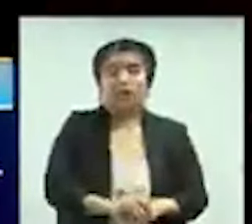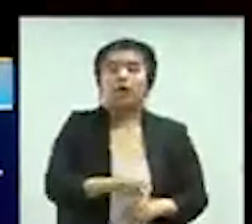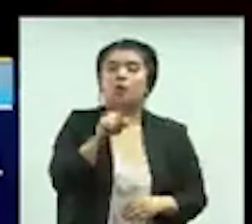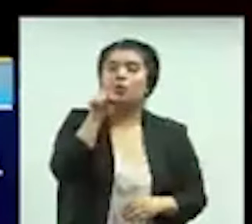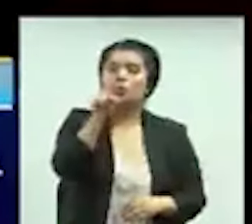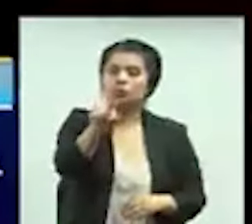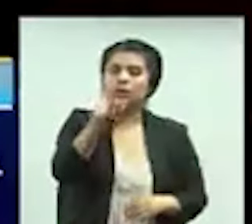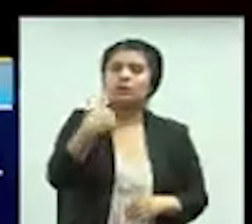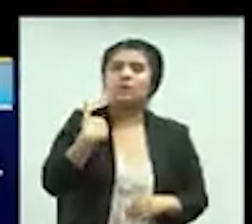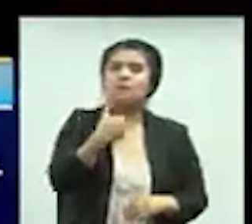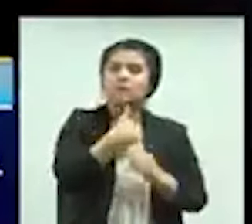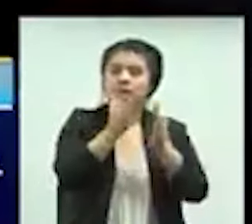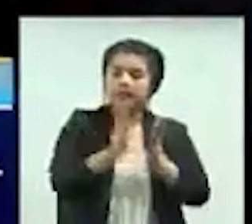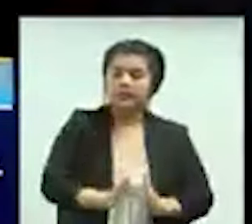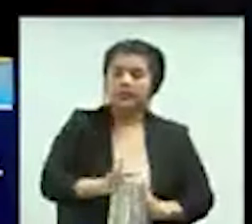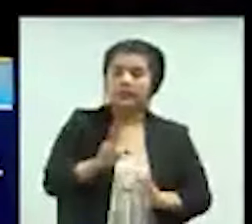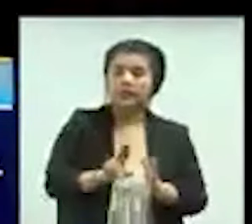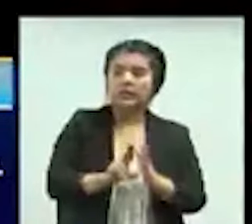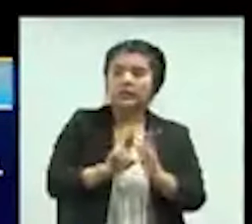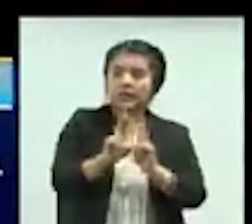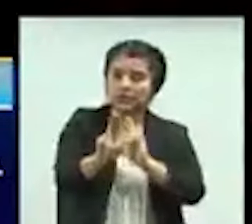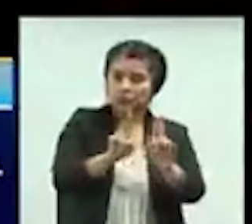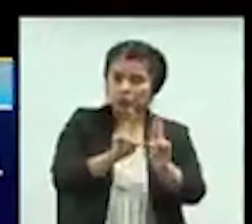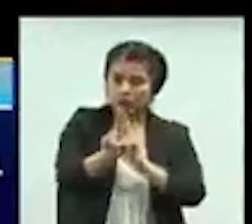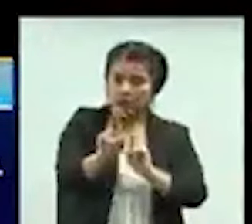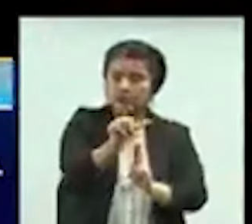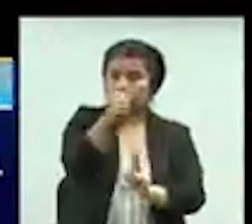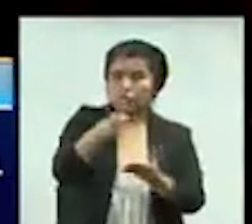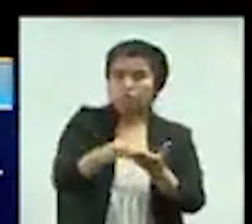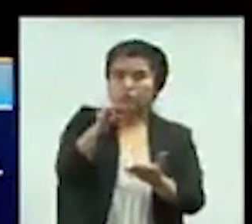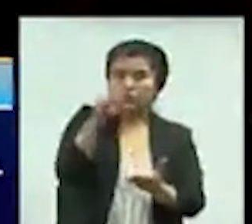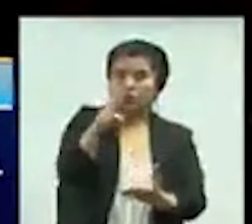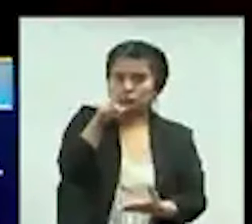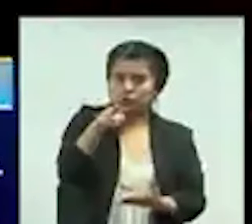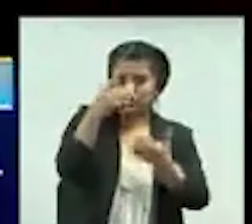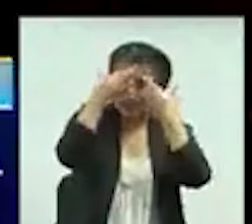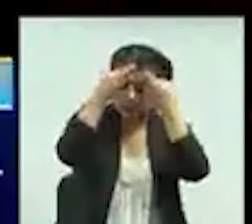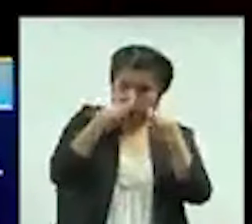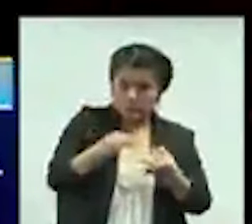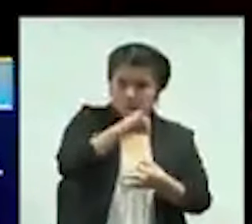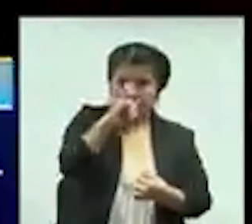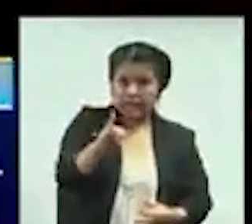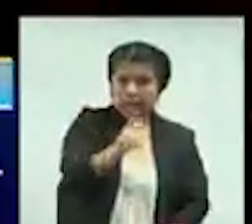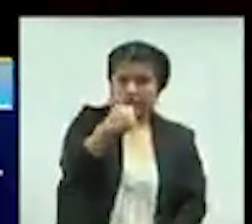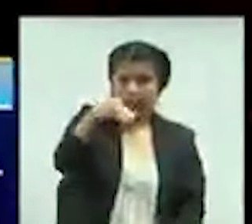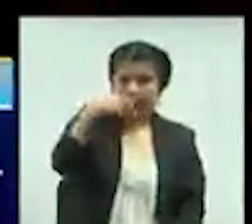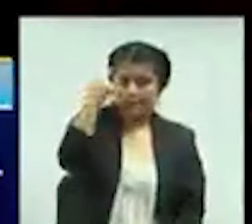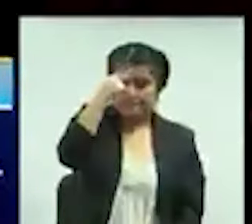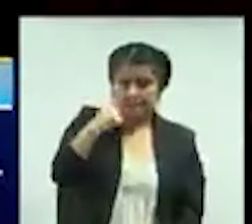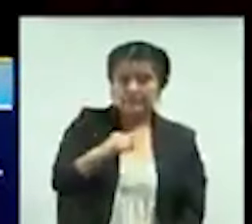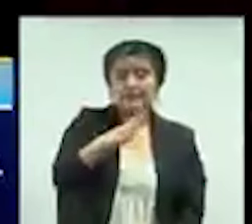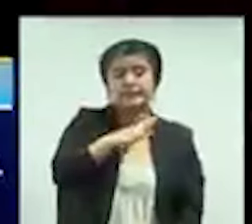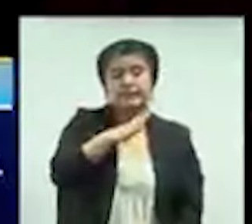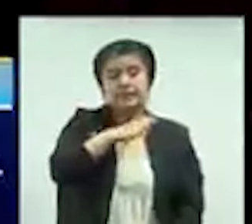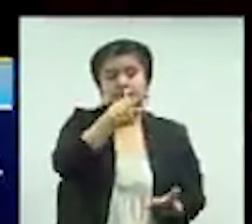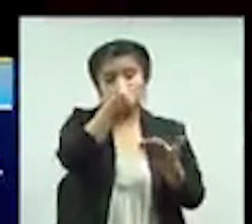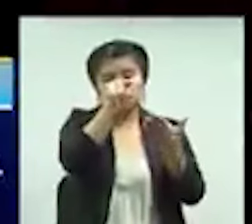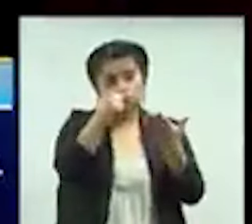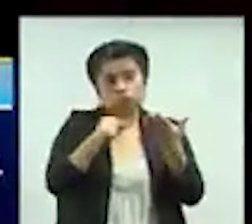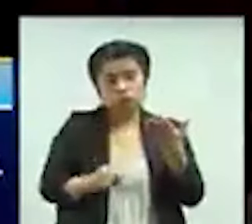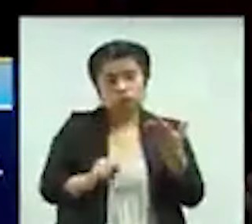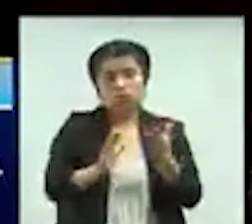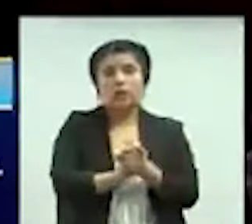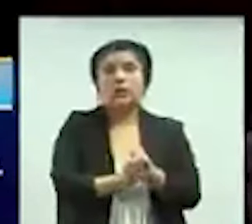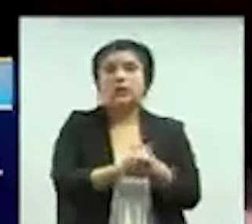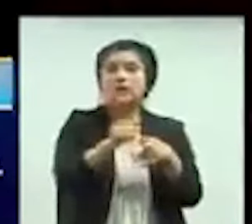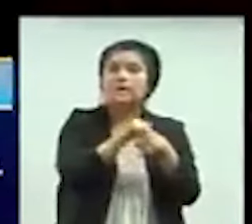como ministro de Relaciones Exteriores considera que jamás cumple con ser un amante